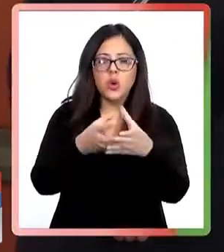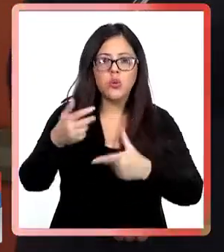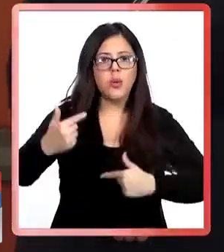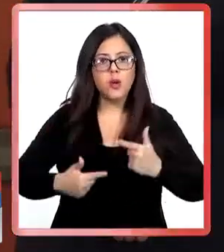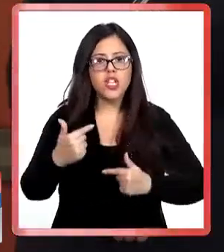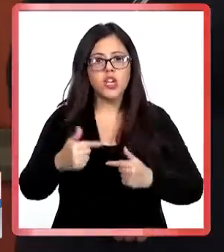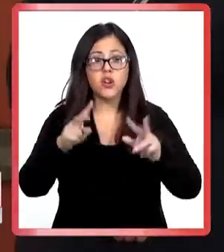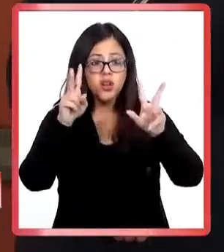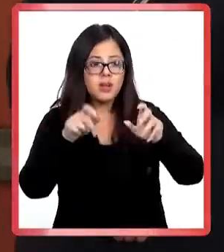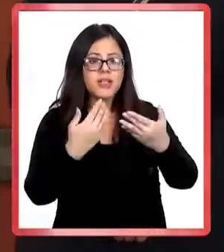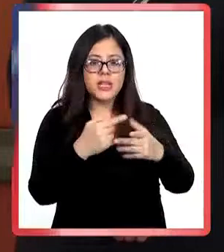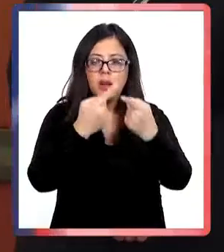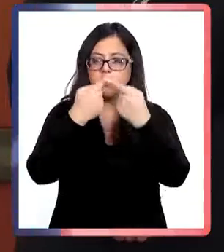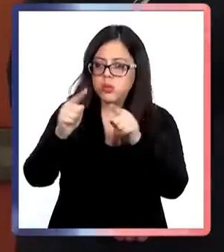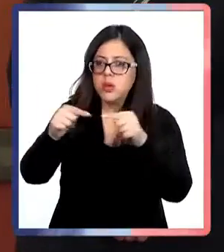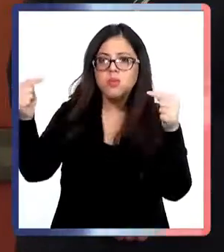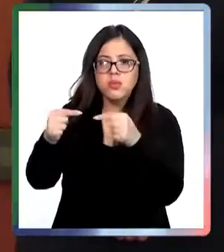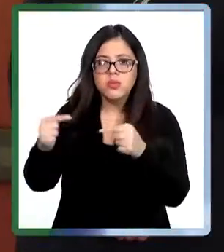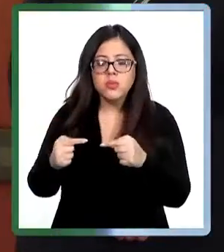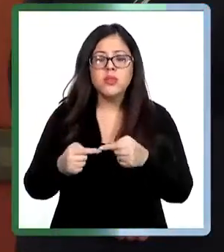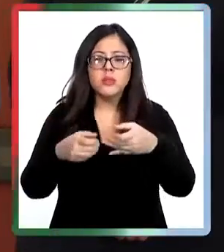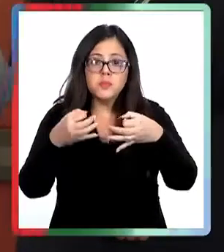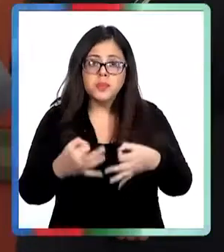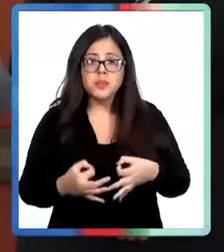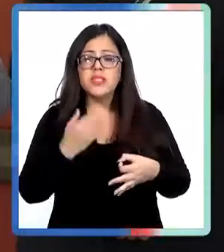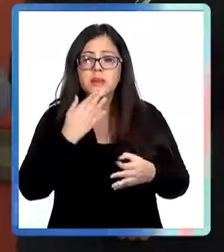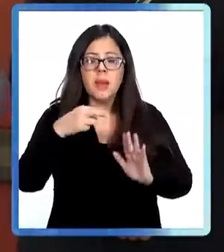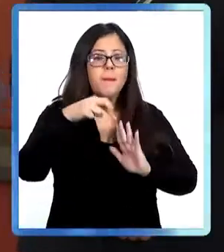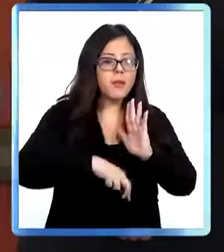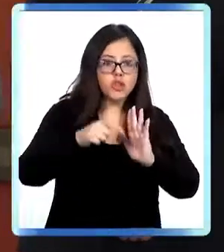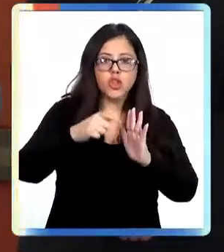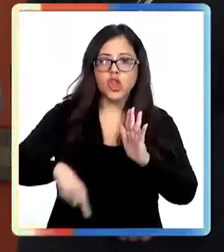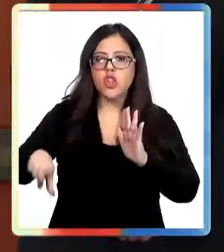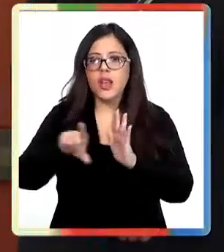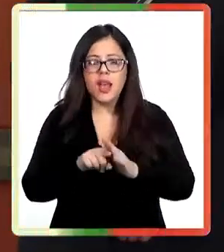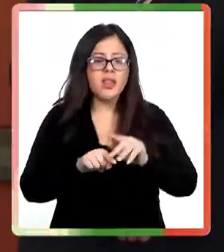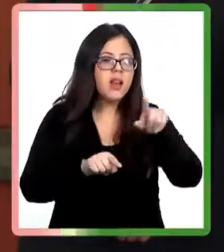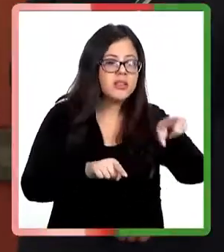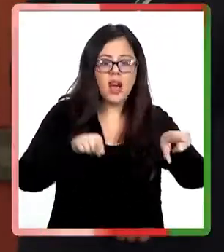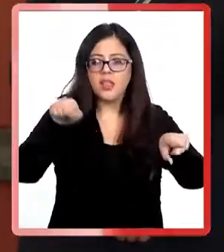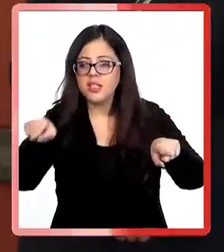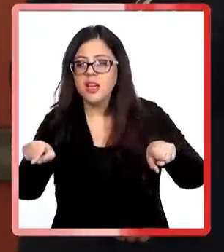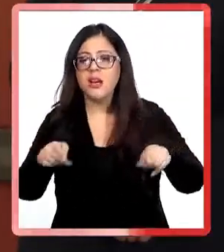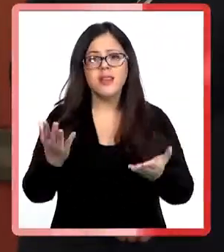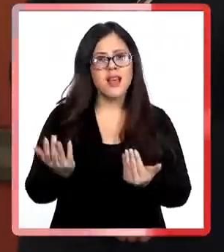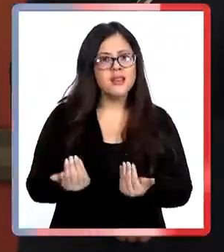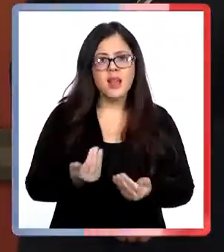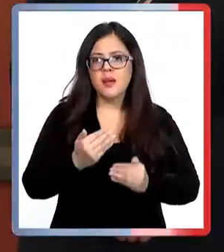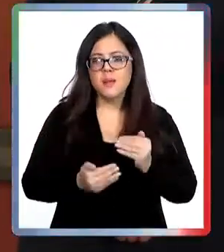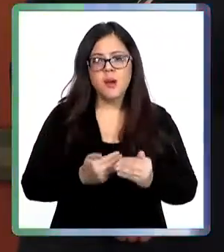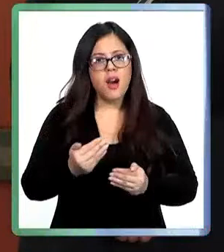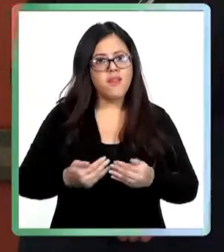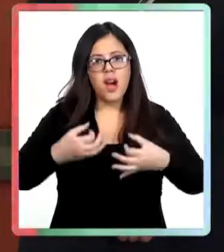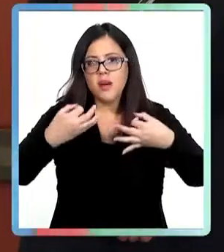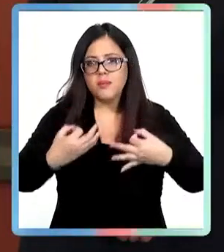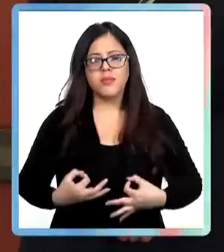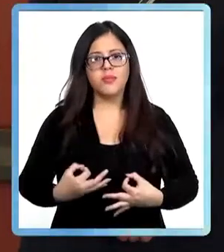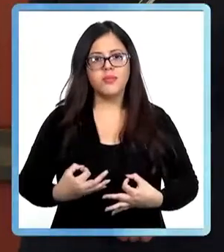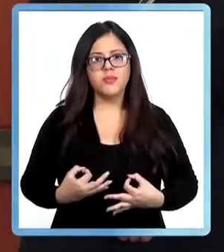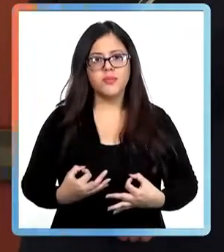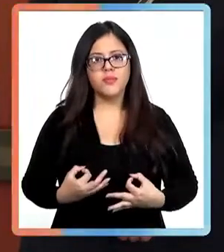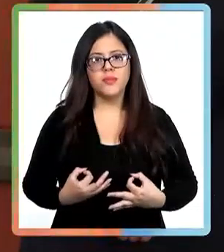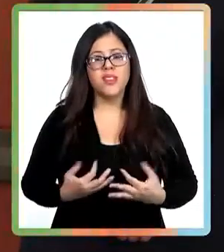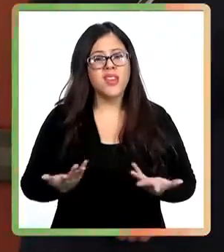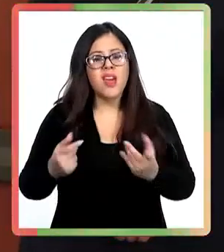políticos, que más allá de las diferencias que pueden ser legítimas y proyectos de ley de uno u otro lado, necesitamos avanzar de forma